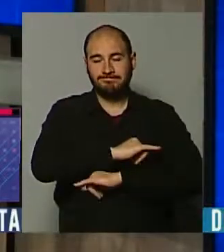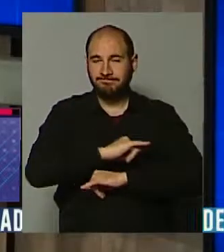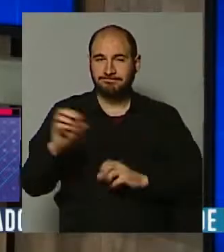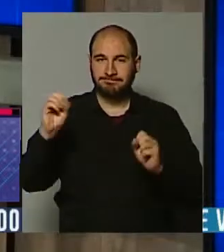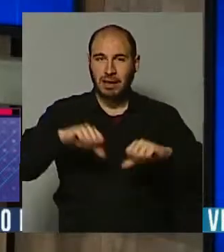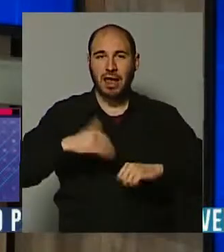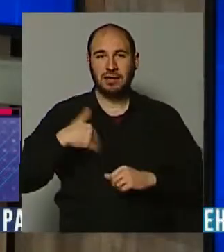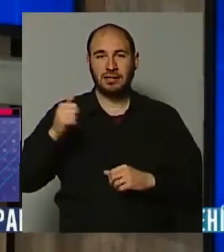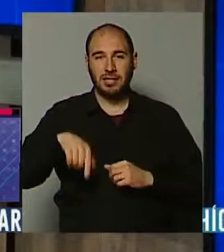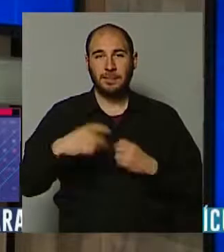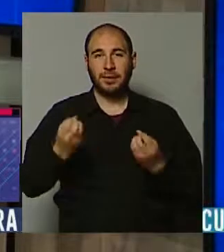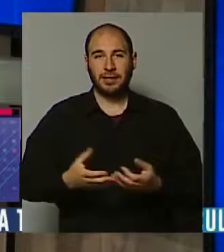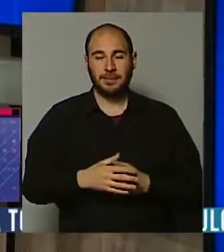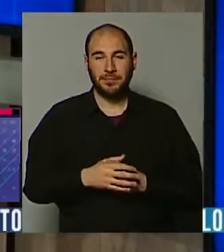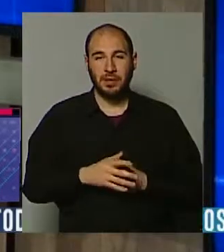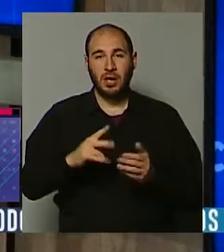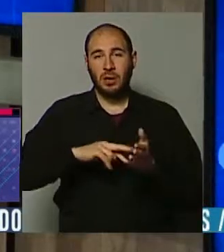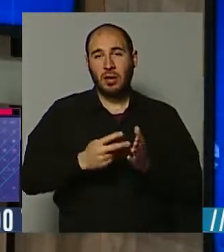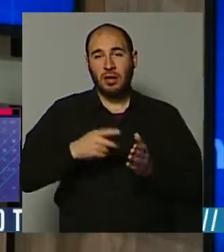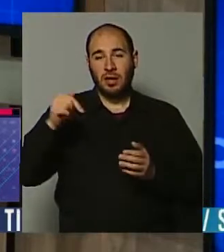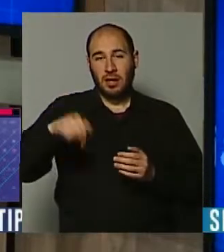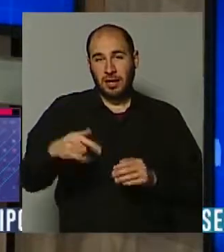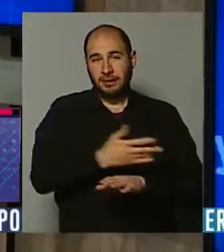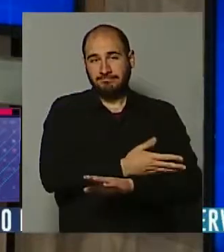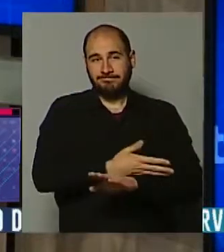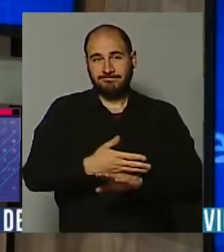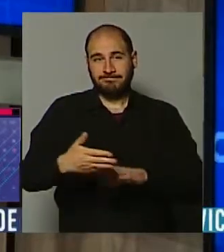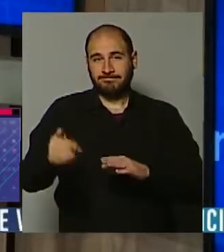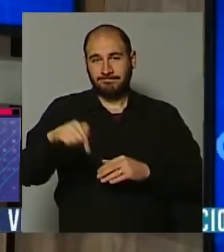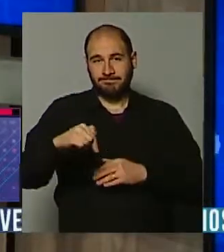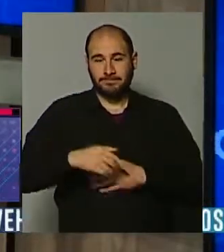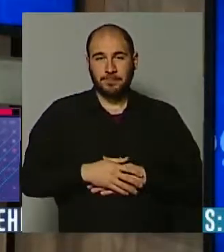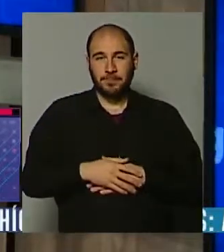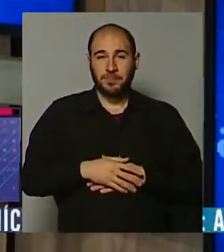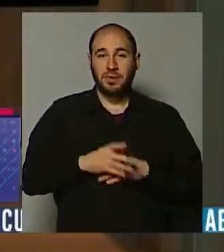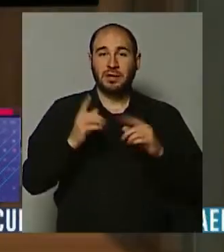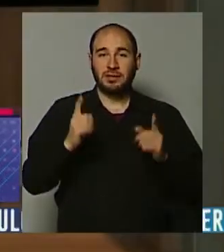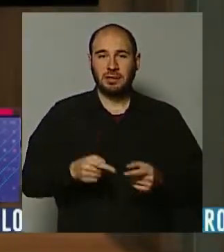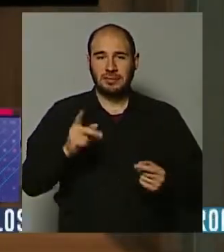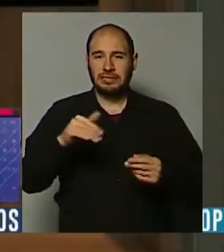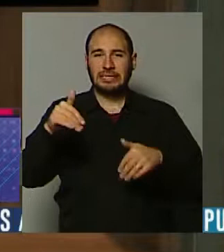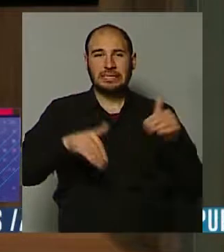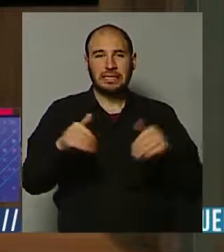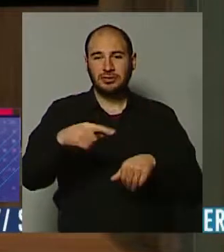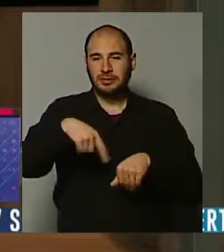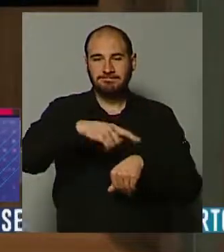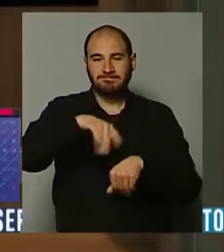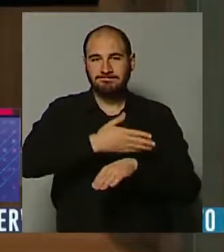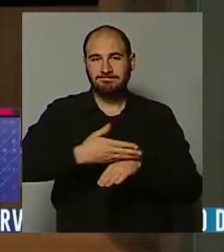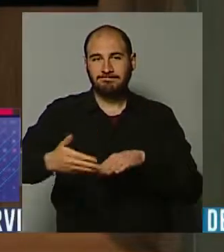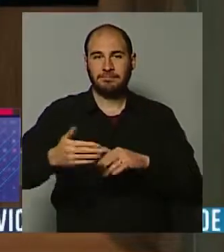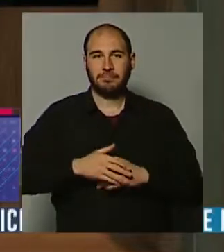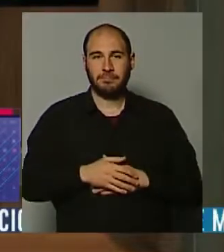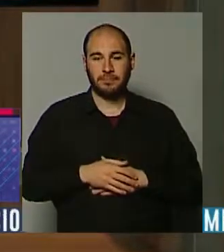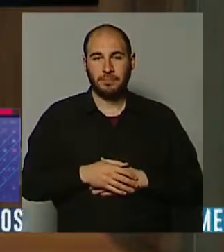país, teniendo en cuenta la situación actual en la que estamos viviendo hoy en día. Y además en medio de un clima electoral que de alguna